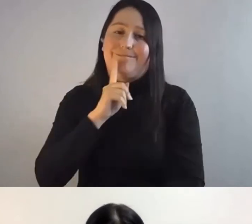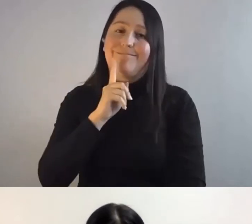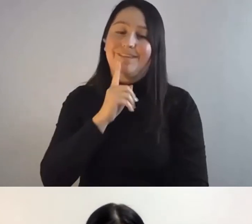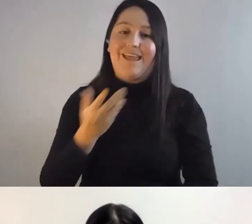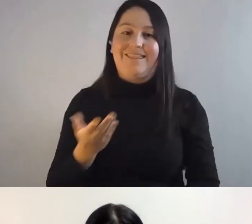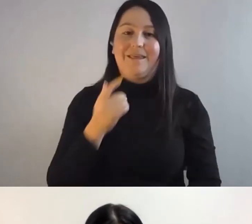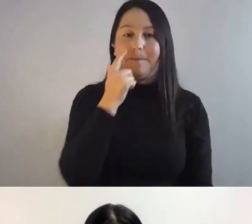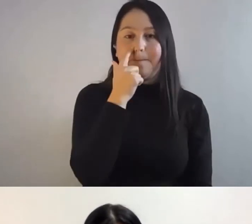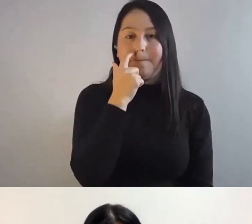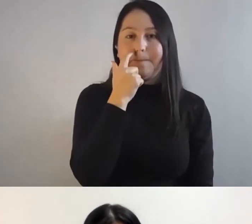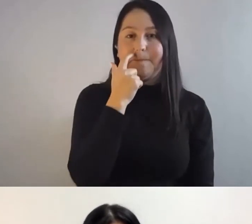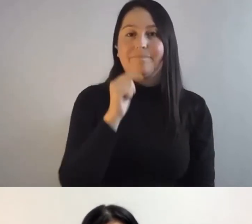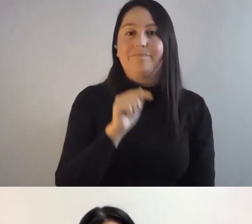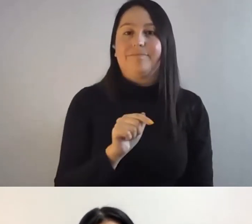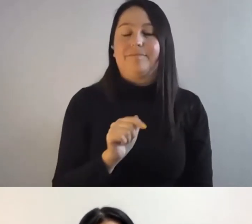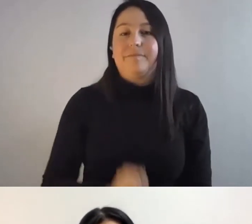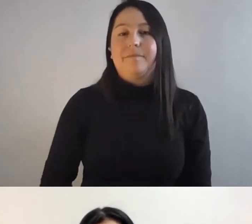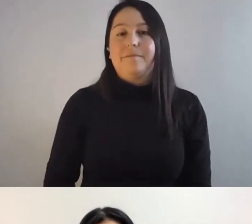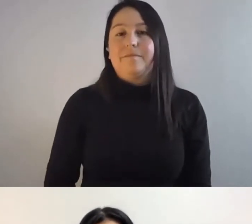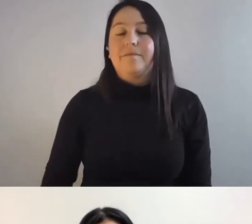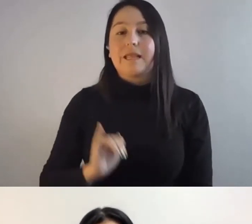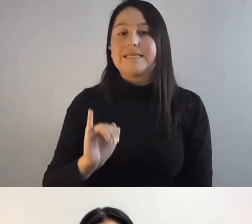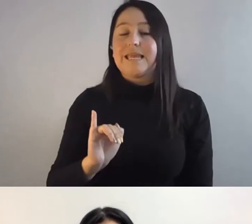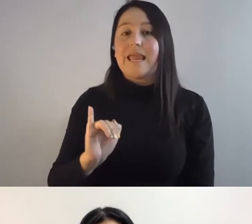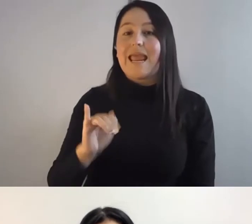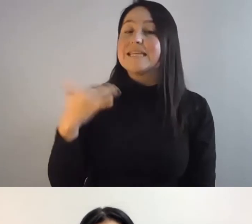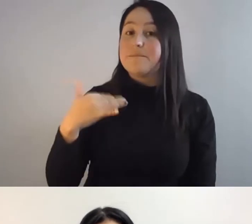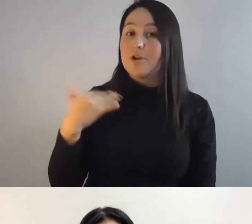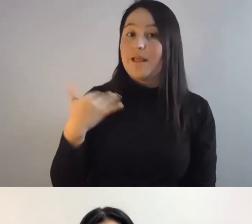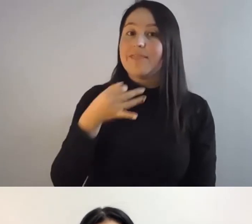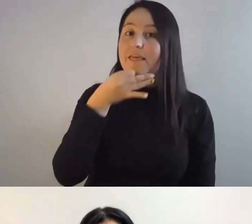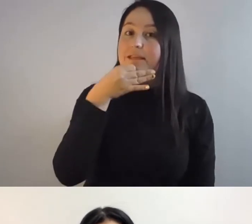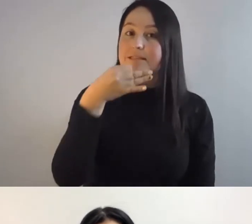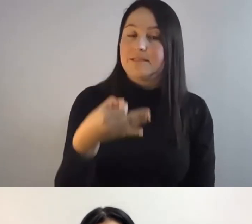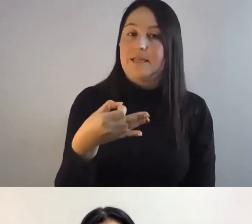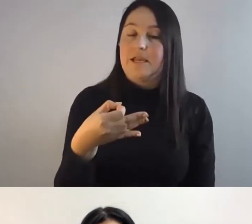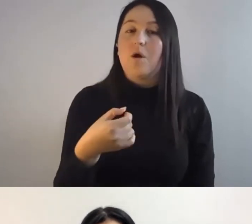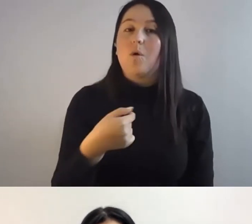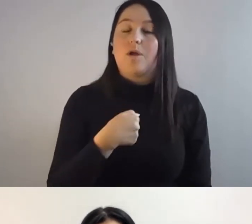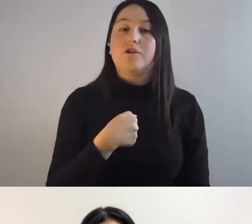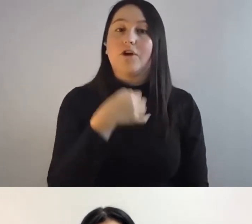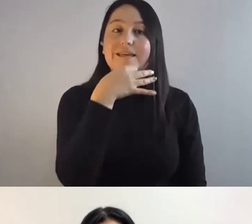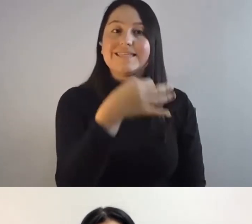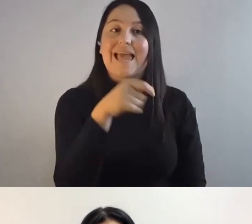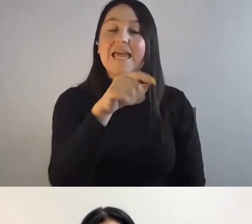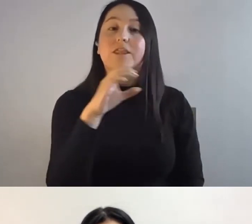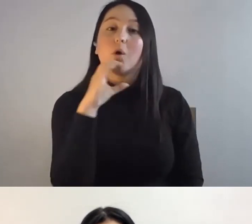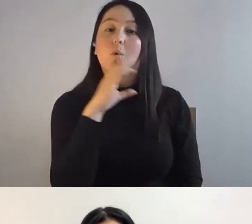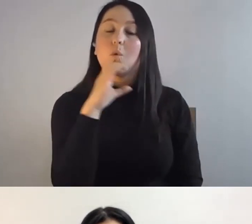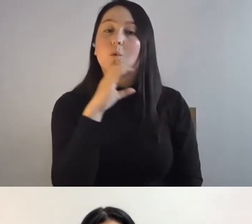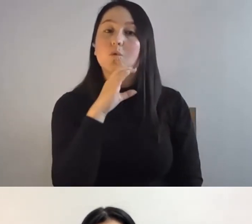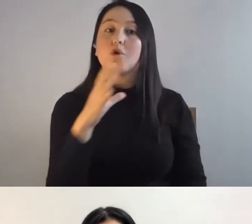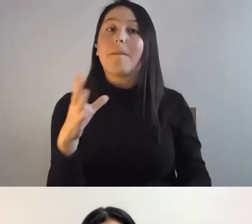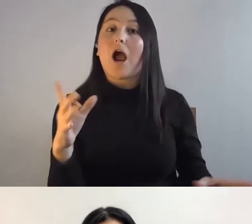Perfecto. Sí, creo que es importante también señalar que cuando yo decía que este curso es más corto, es porque más o menos un curso básico